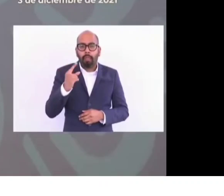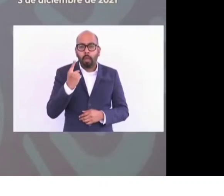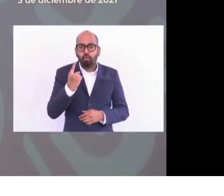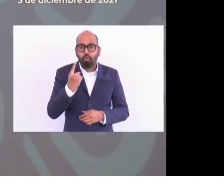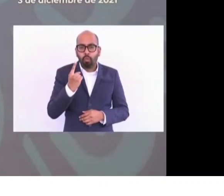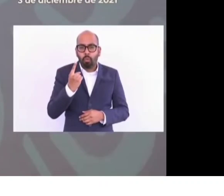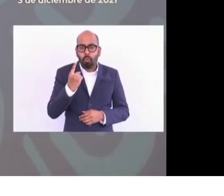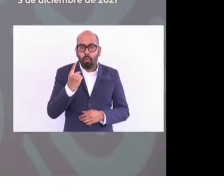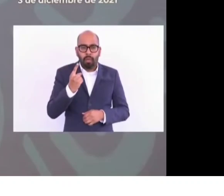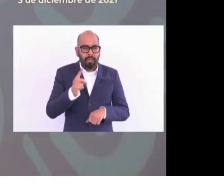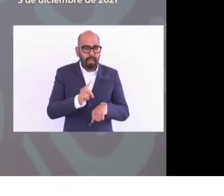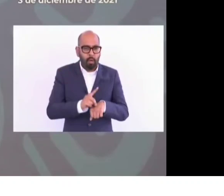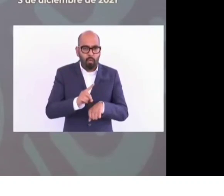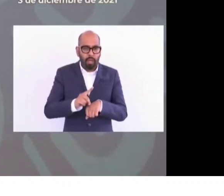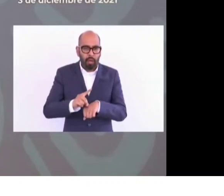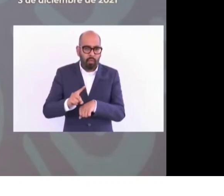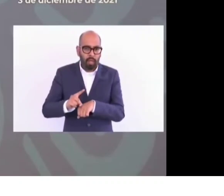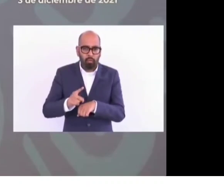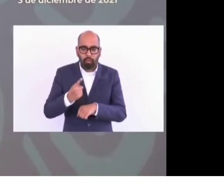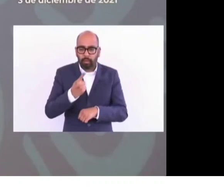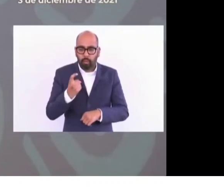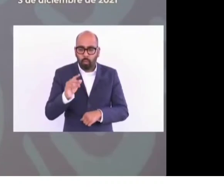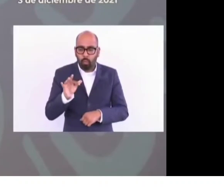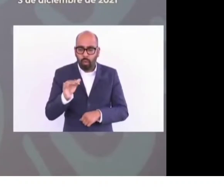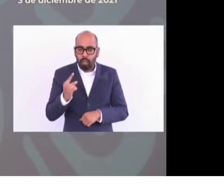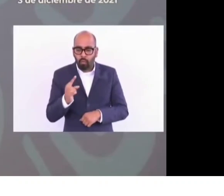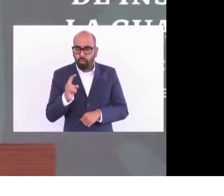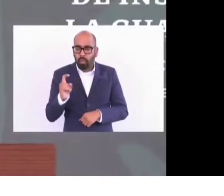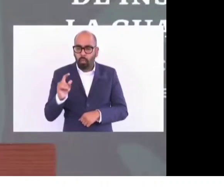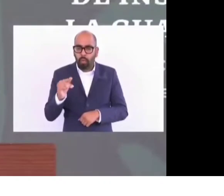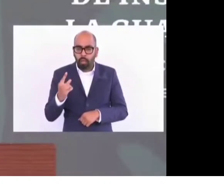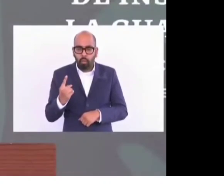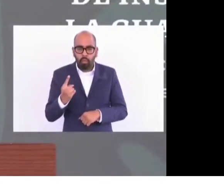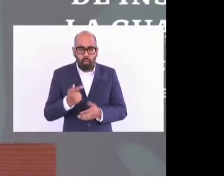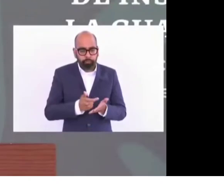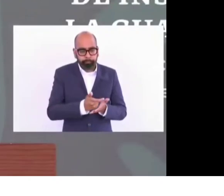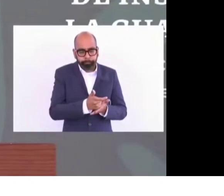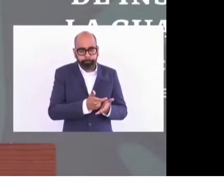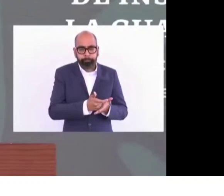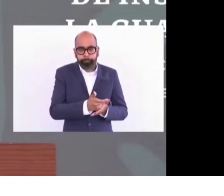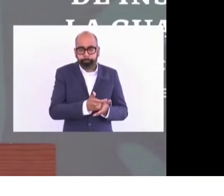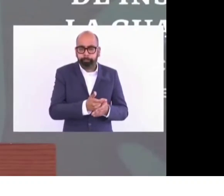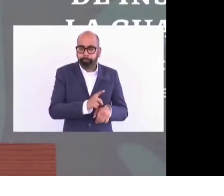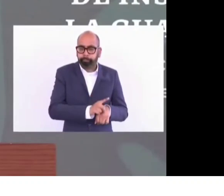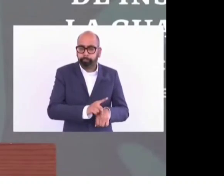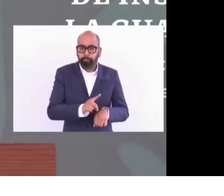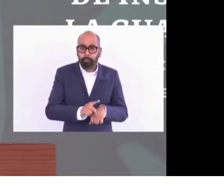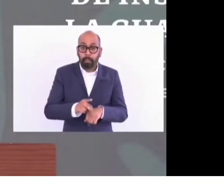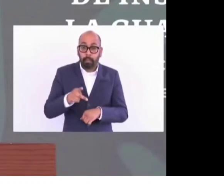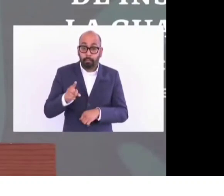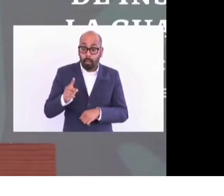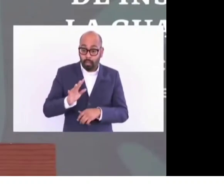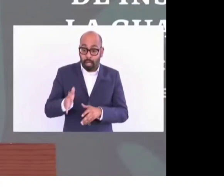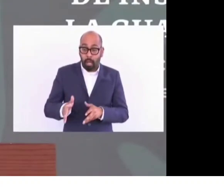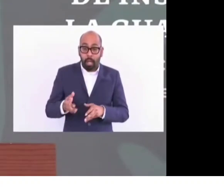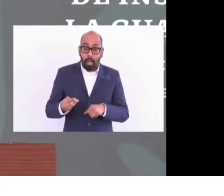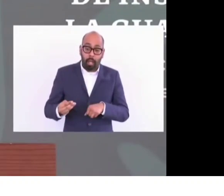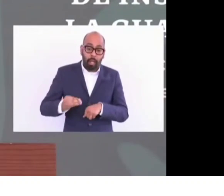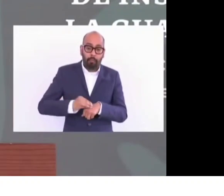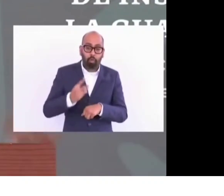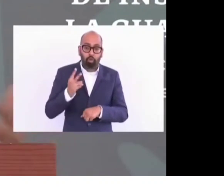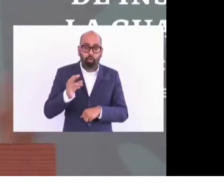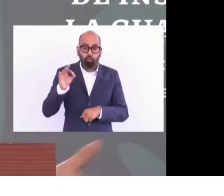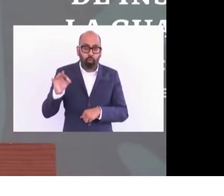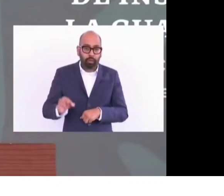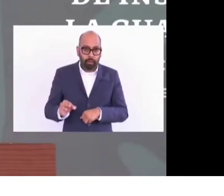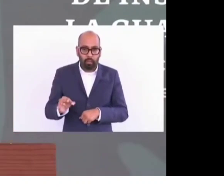diarios. Pero ya el año que viene, como aumentó 22% el salario mínimo, son más